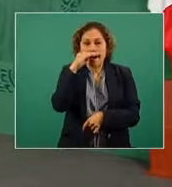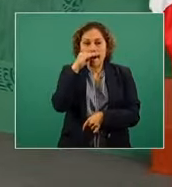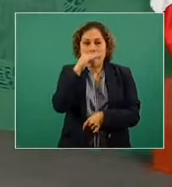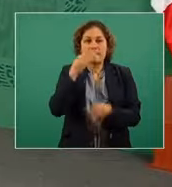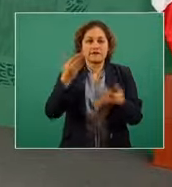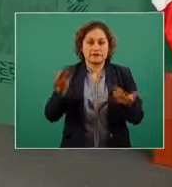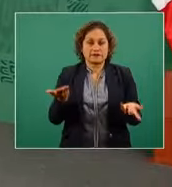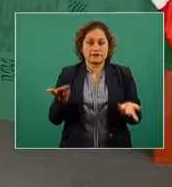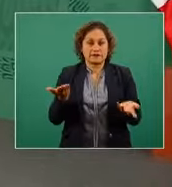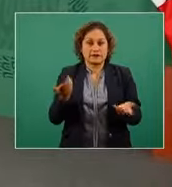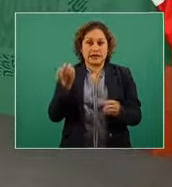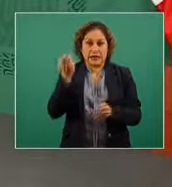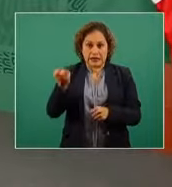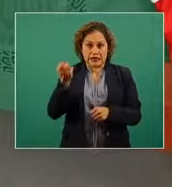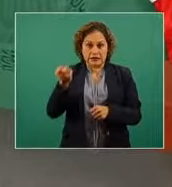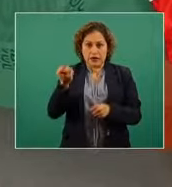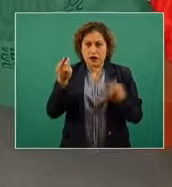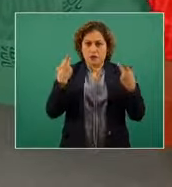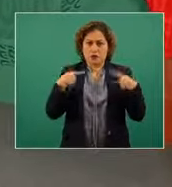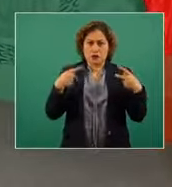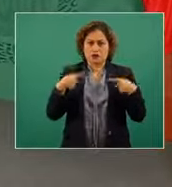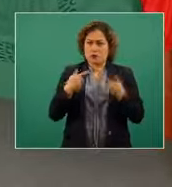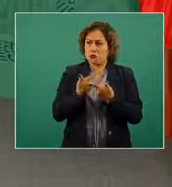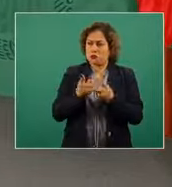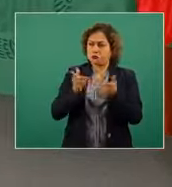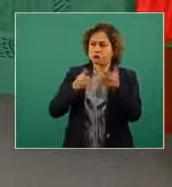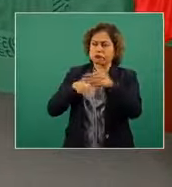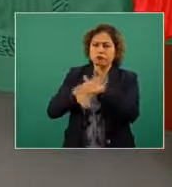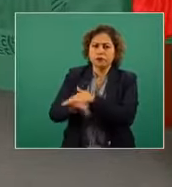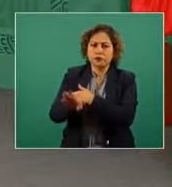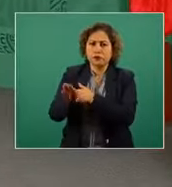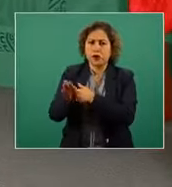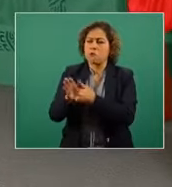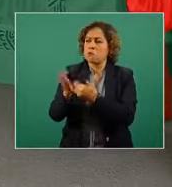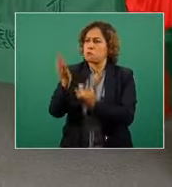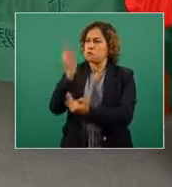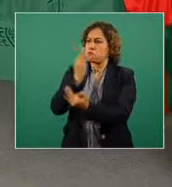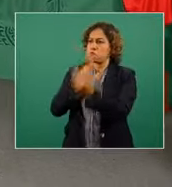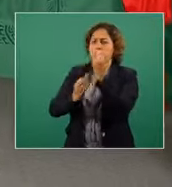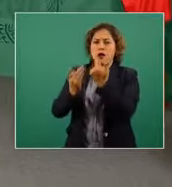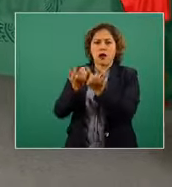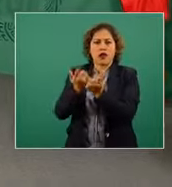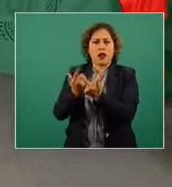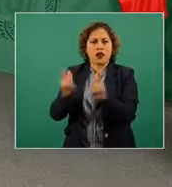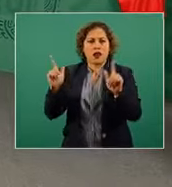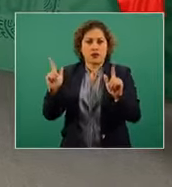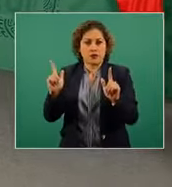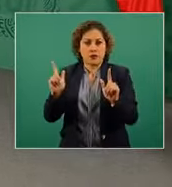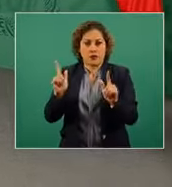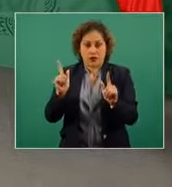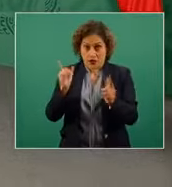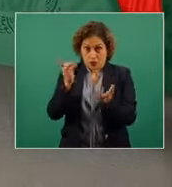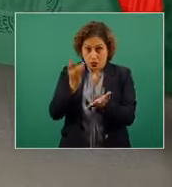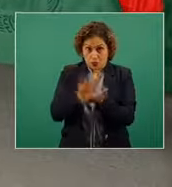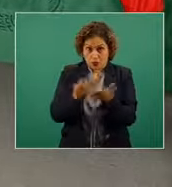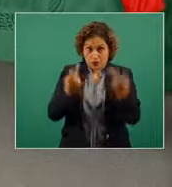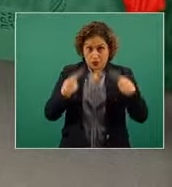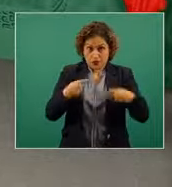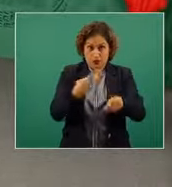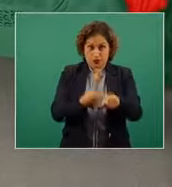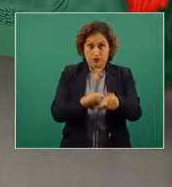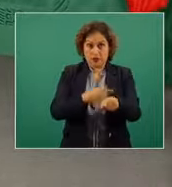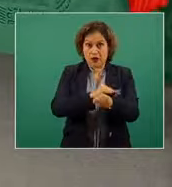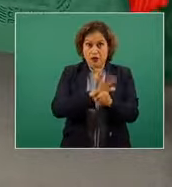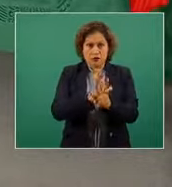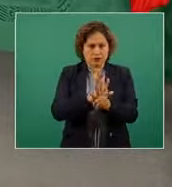en atención médica, no solo a enfermos de COVID, sino a todos los